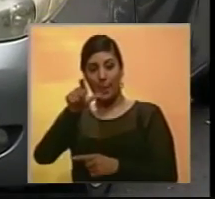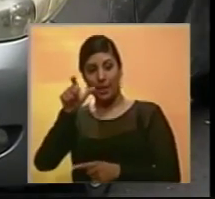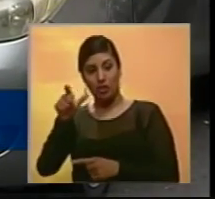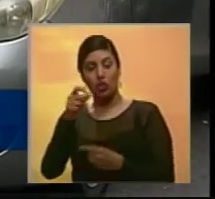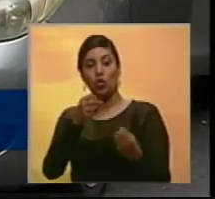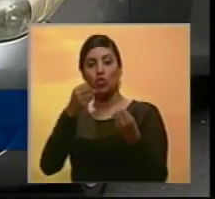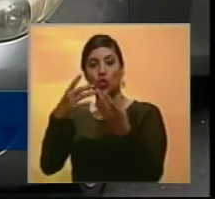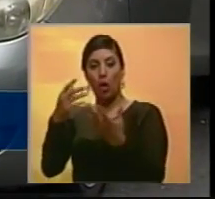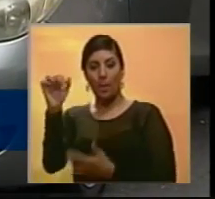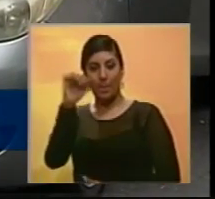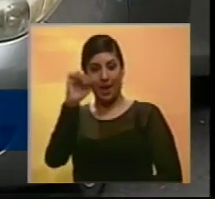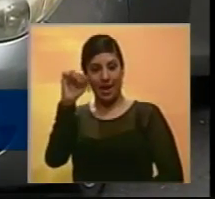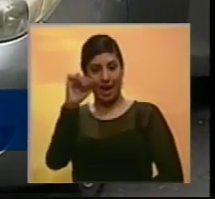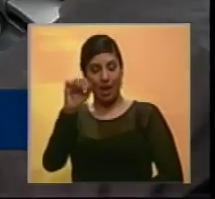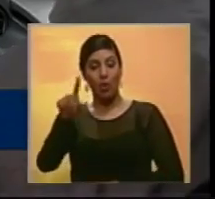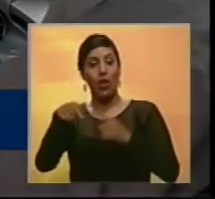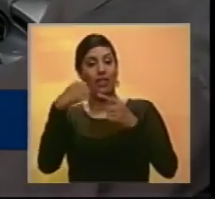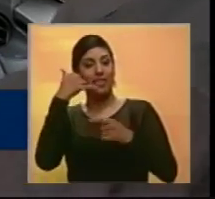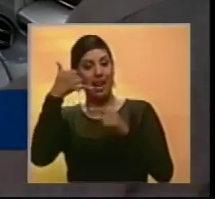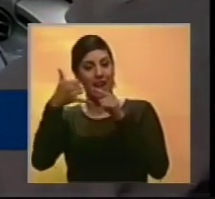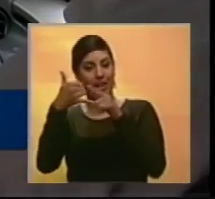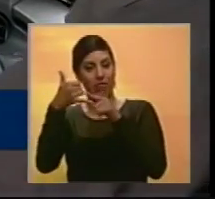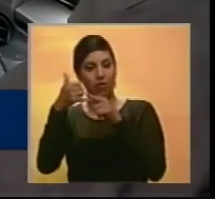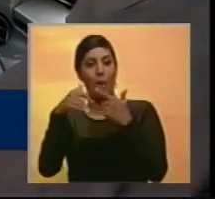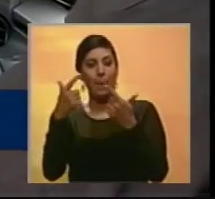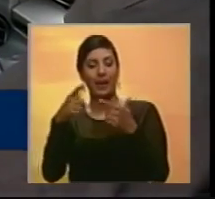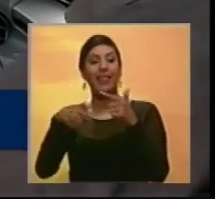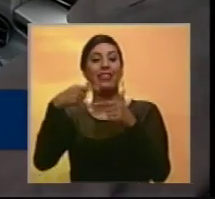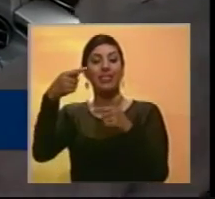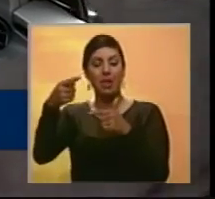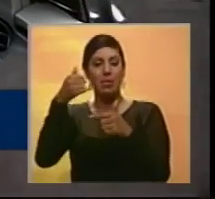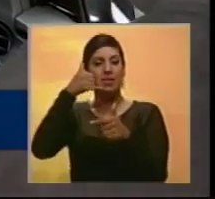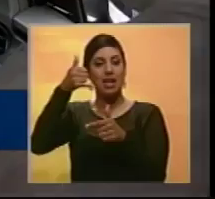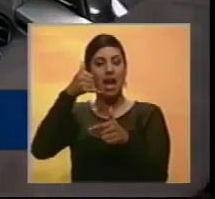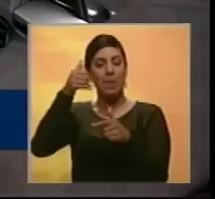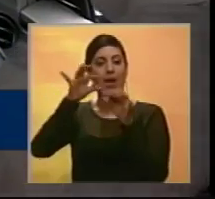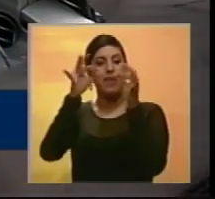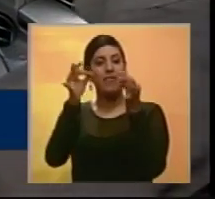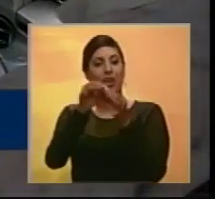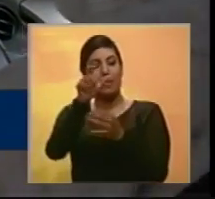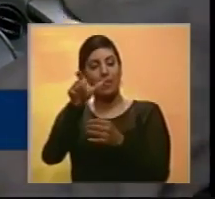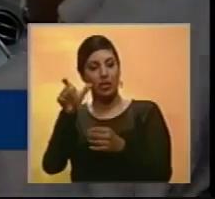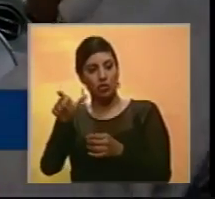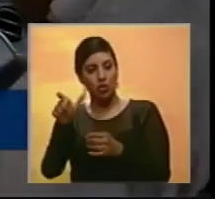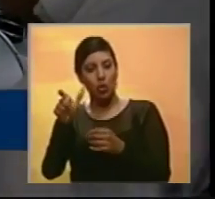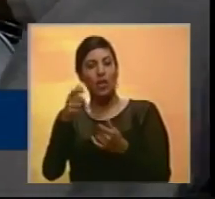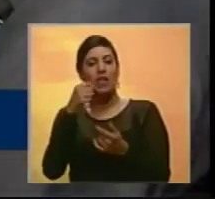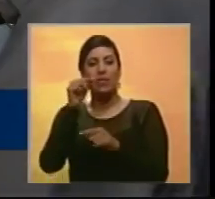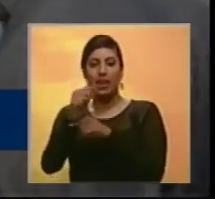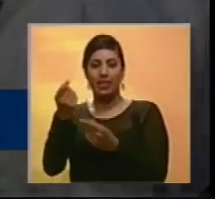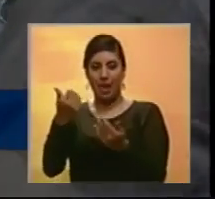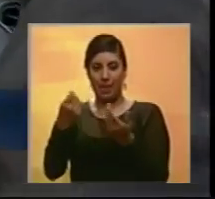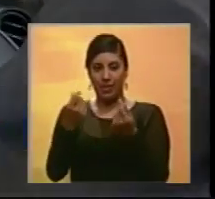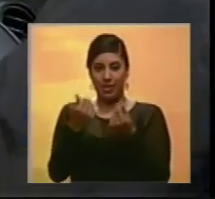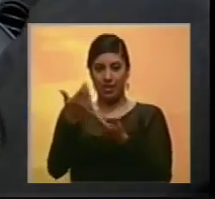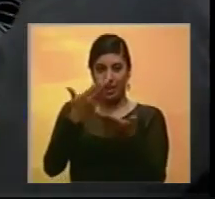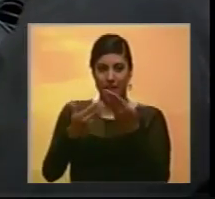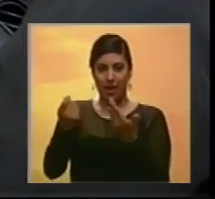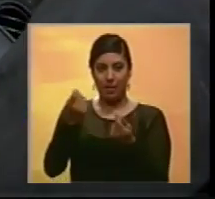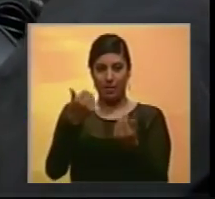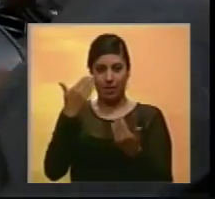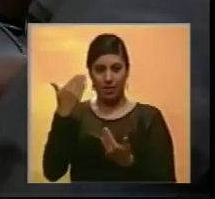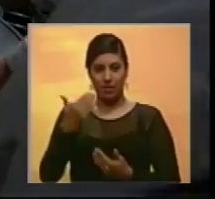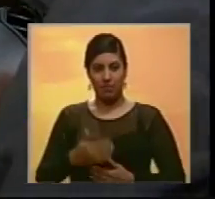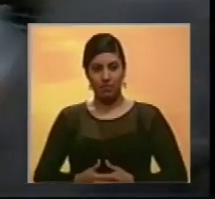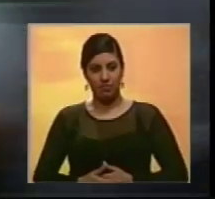a entregar sus vehículos y teléfonos celulares para posteriormente llamarles a sus residencias y exigirle dinero por la recuperación